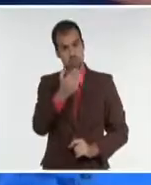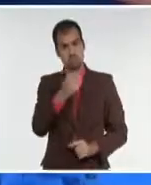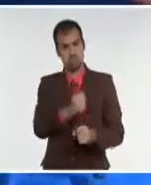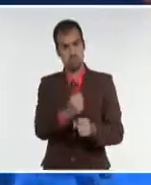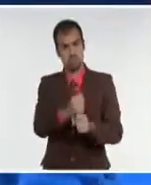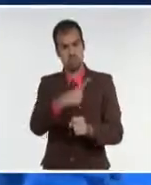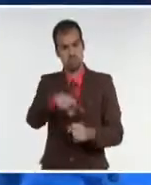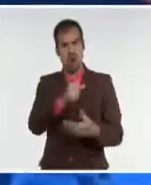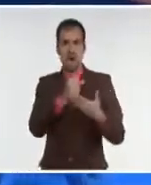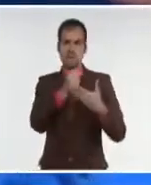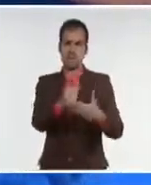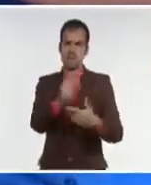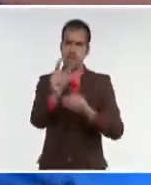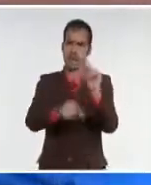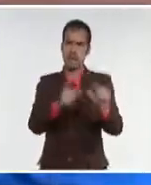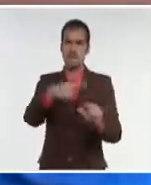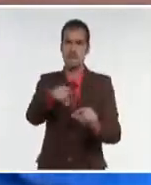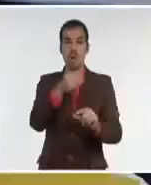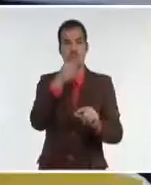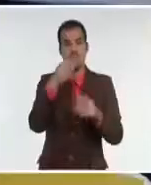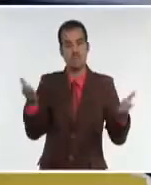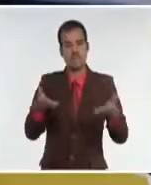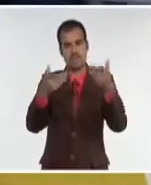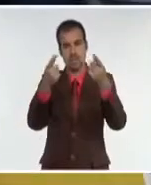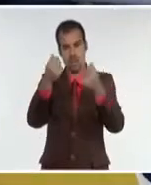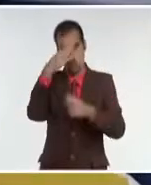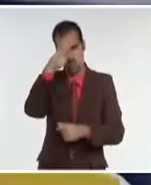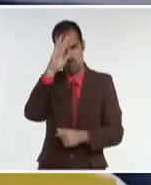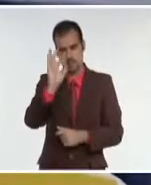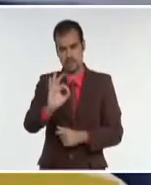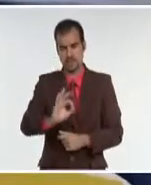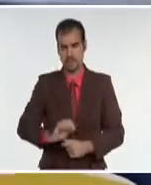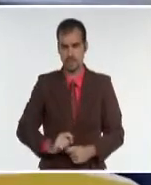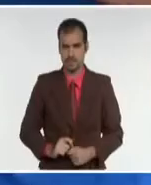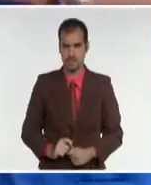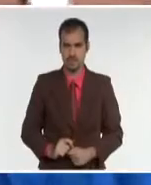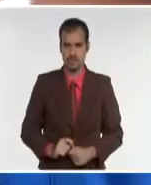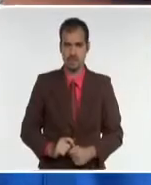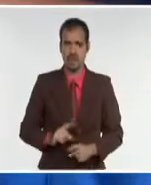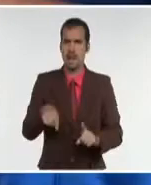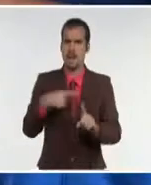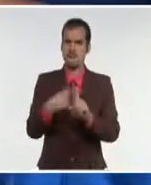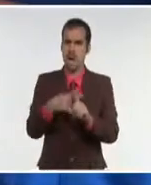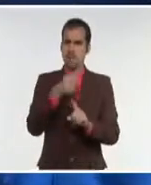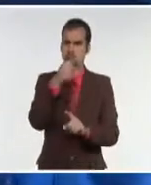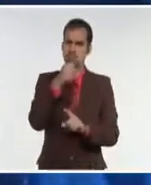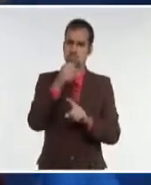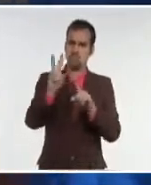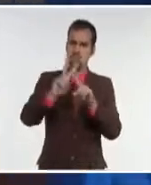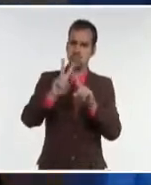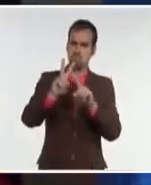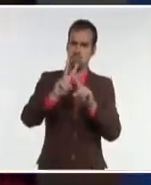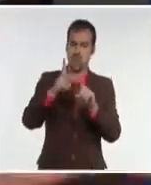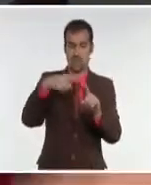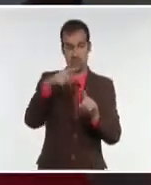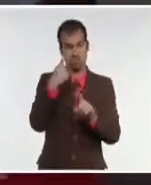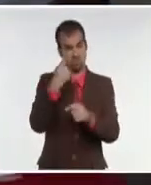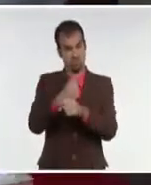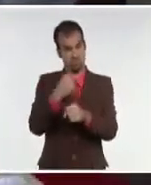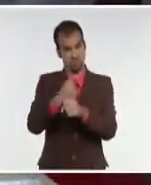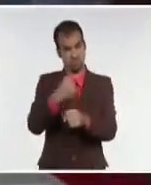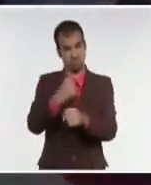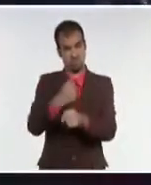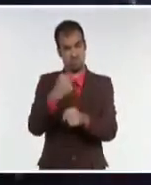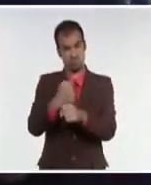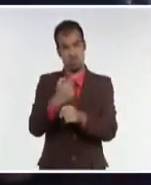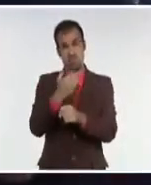anapistas santiagueros al desarrollo económico del país y a los medios de difusión masiva, voces de un trabajo que convoca en